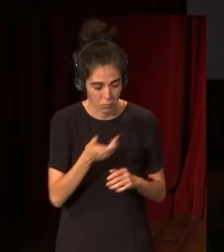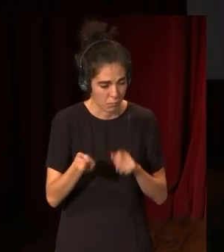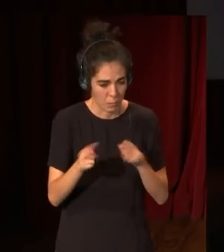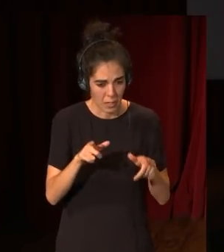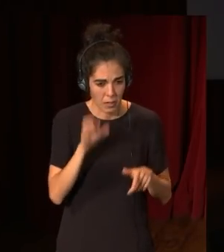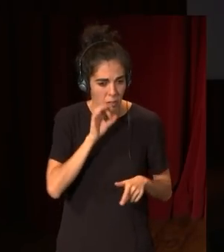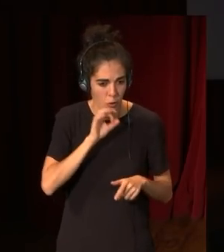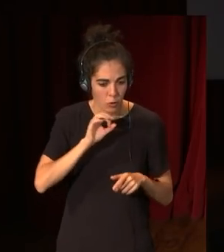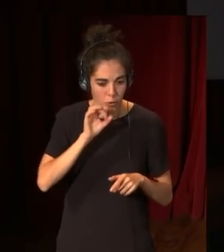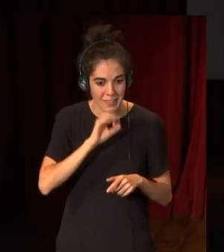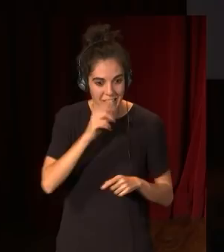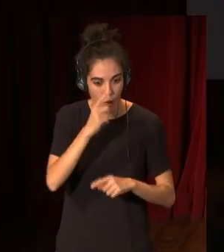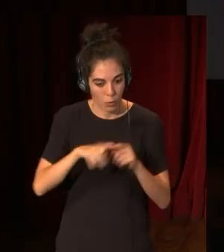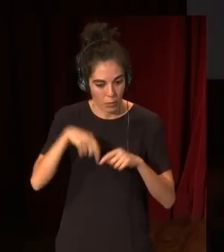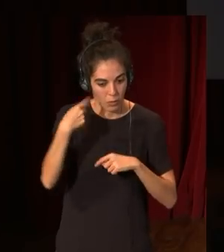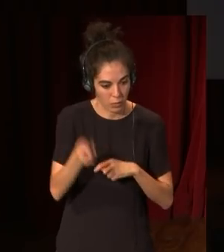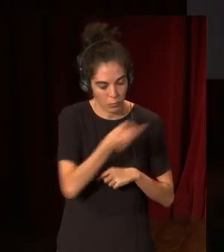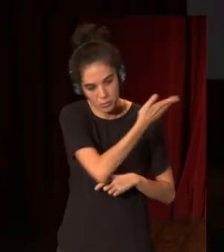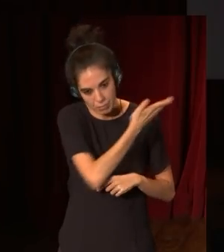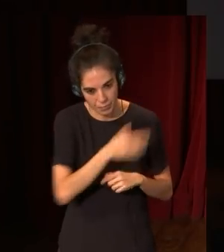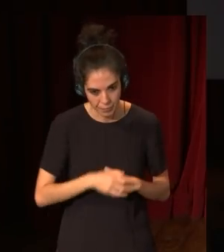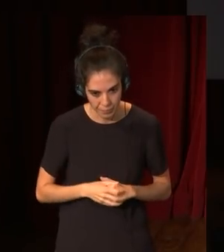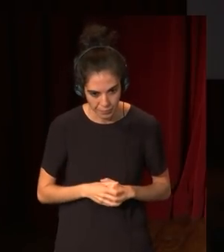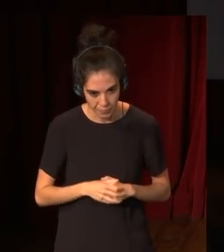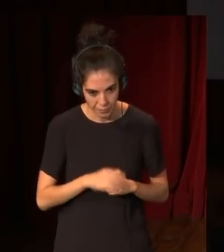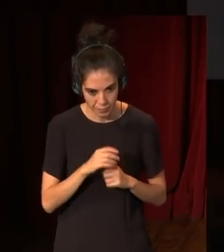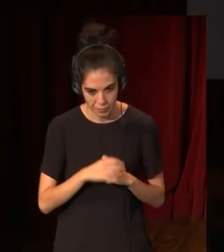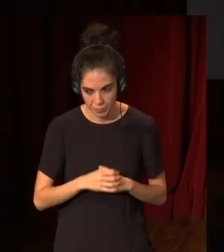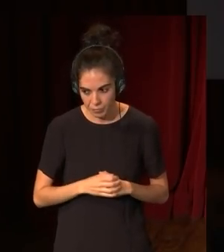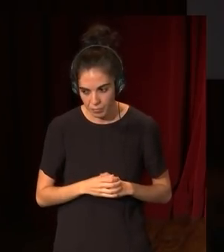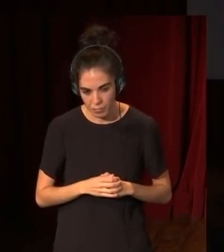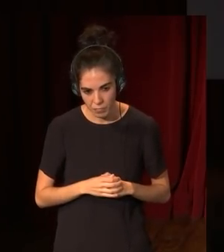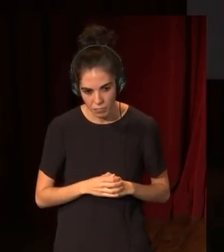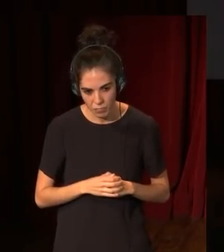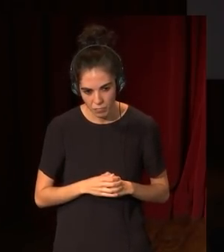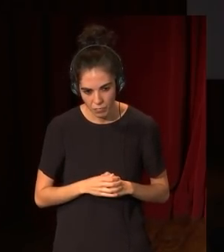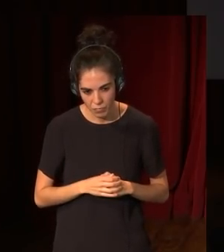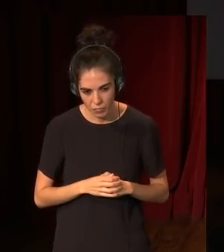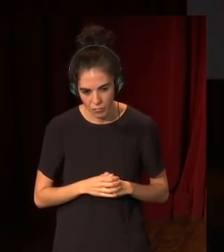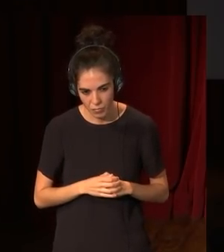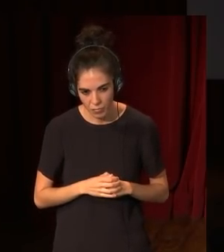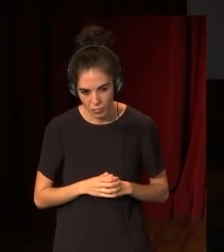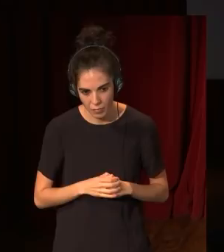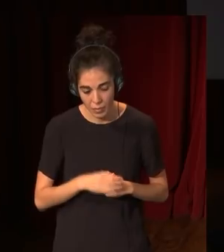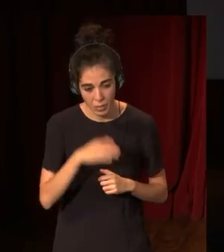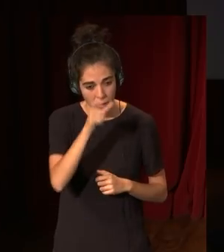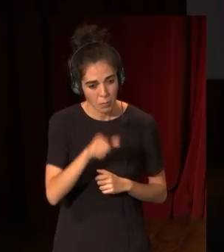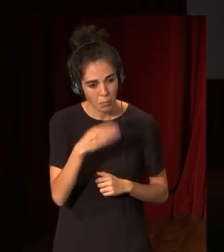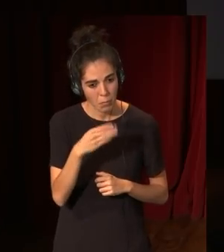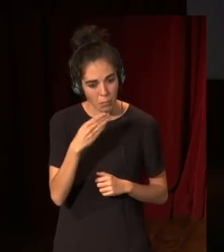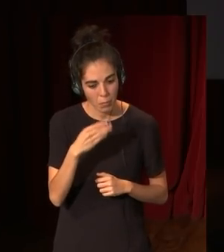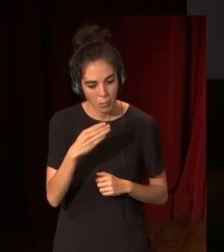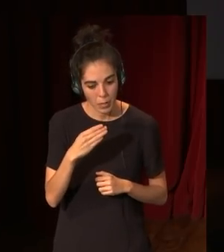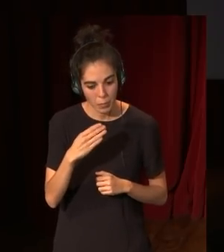bermejo el greco para representar su soplón pues bueno aquí tenemos casi un soplón en que se inspiró bermejo para